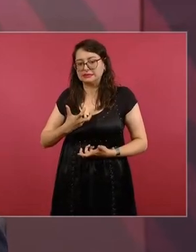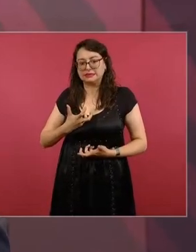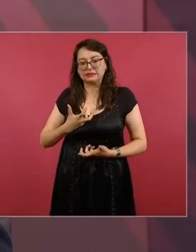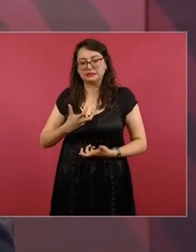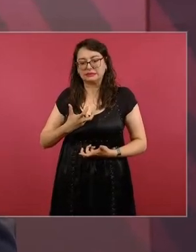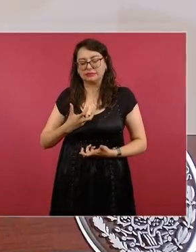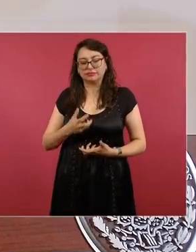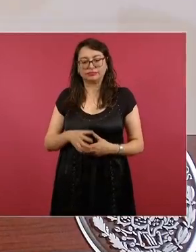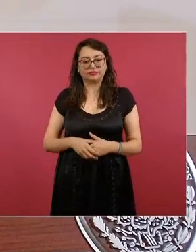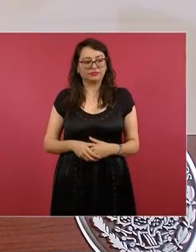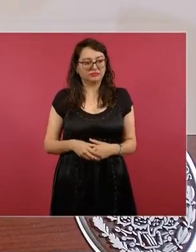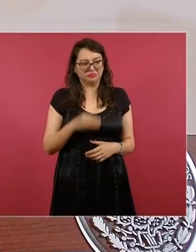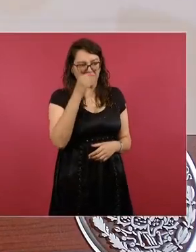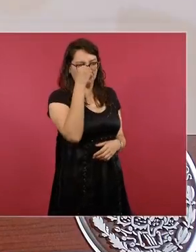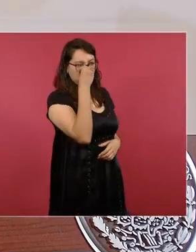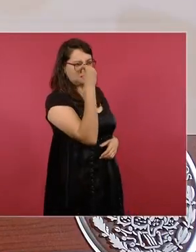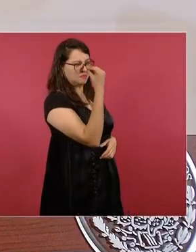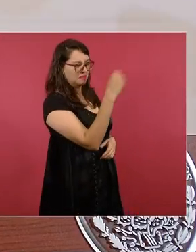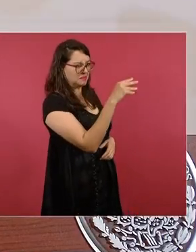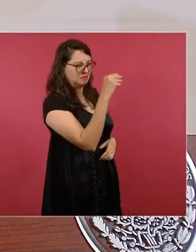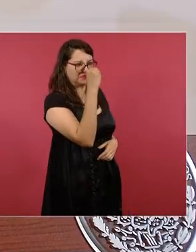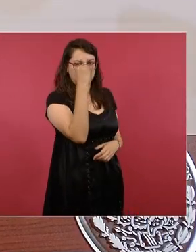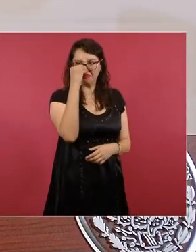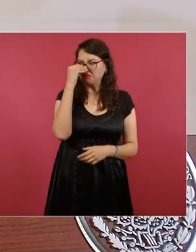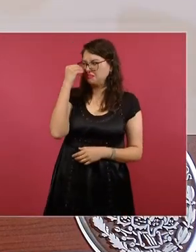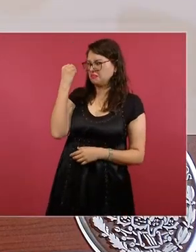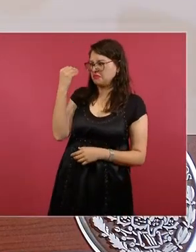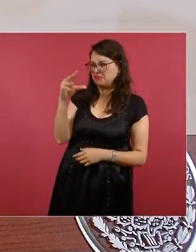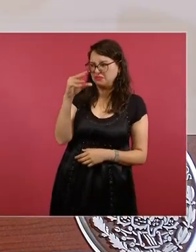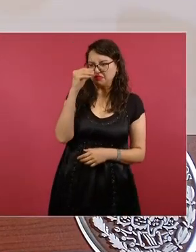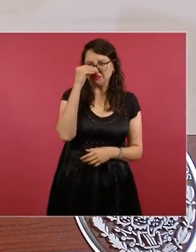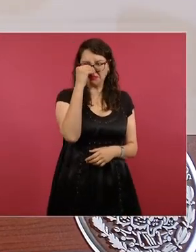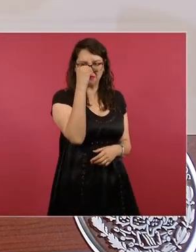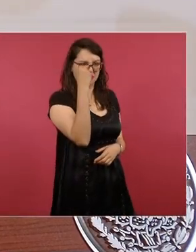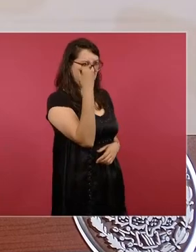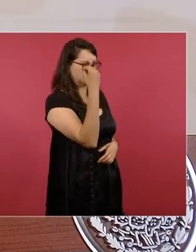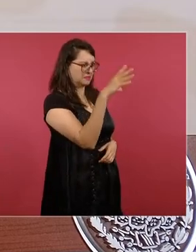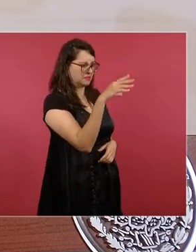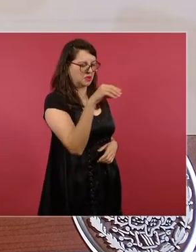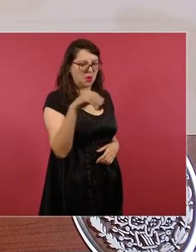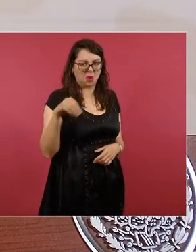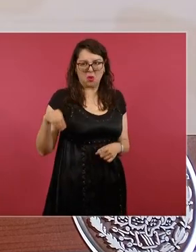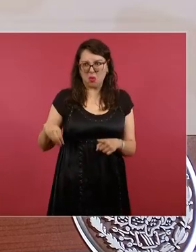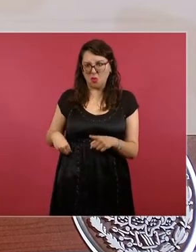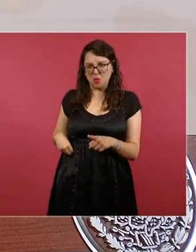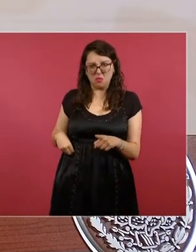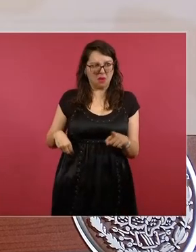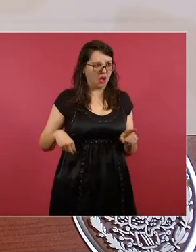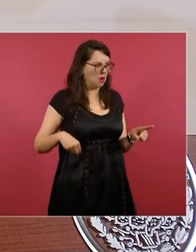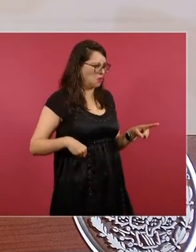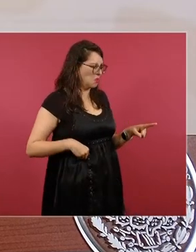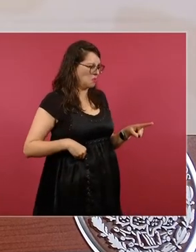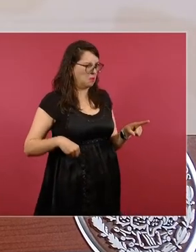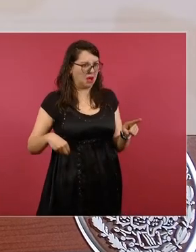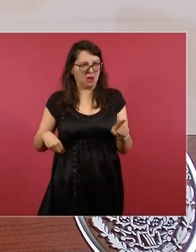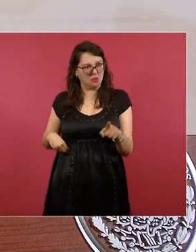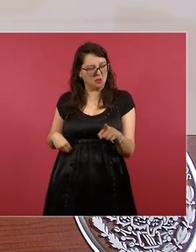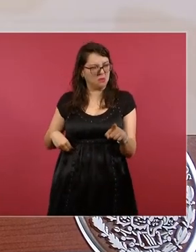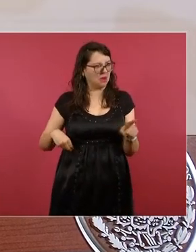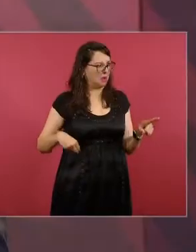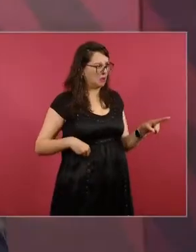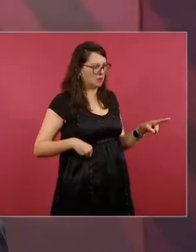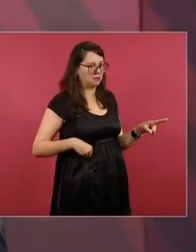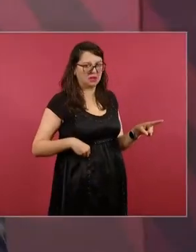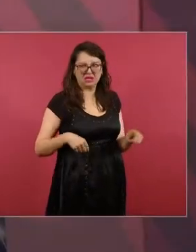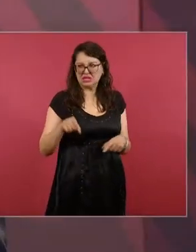Se culpaban unos a otros y acusaban al gobernador Alfredo del Mazo